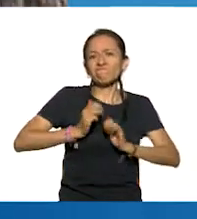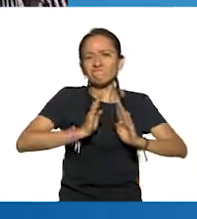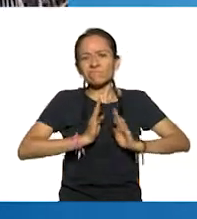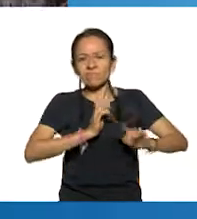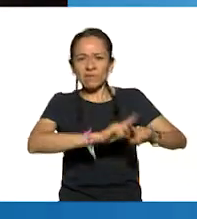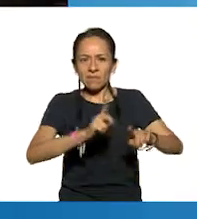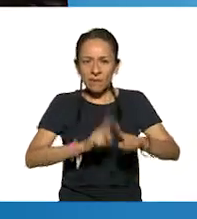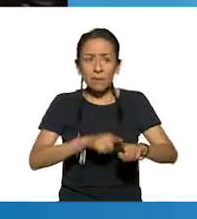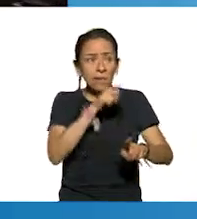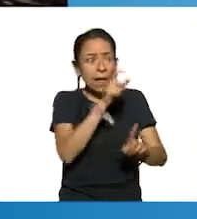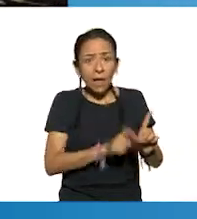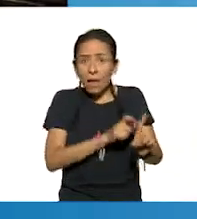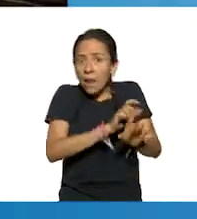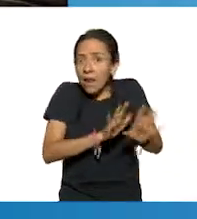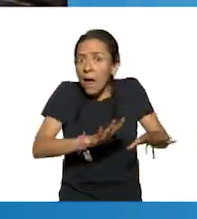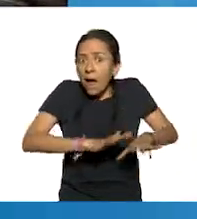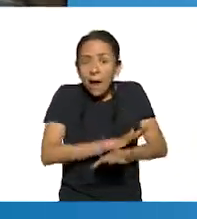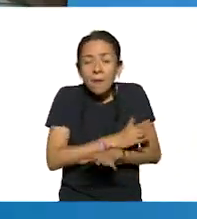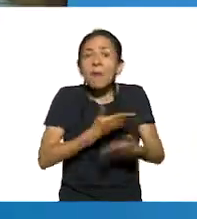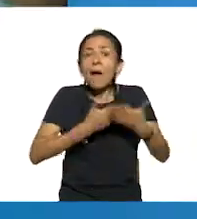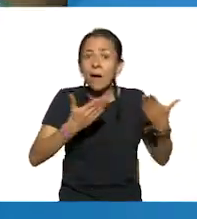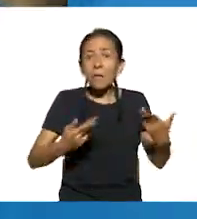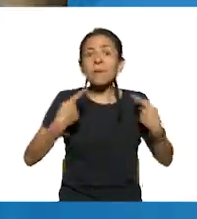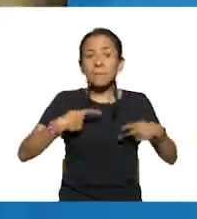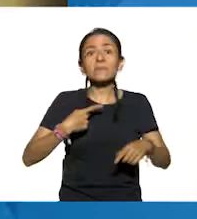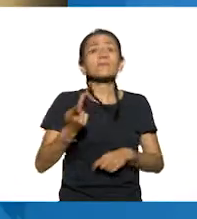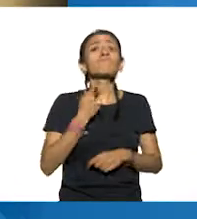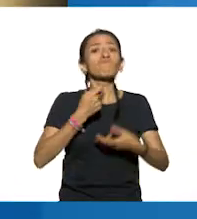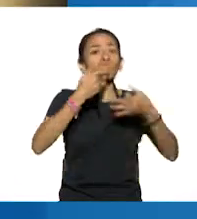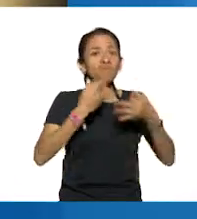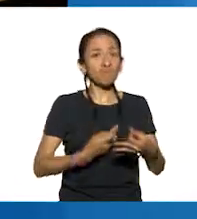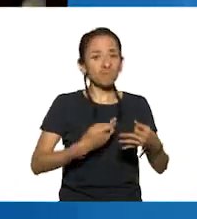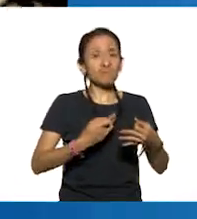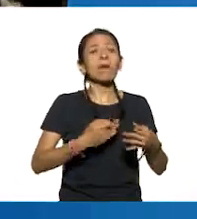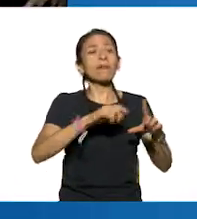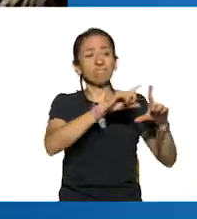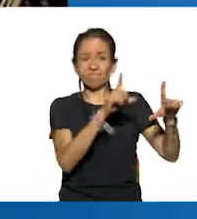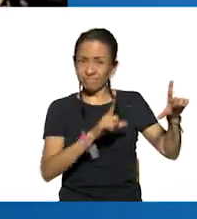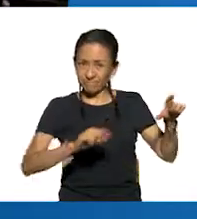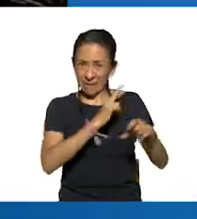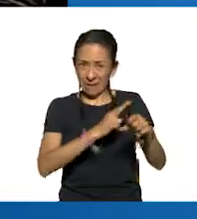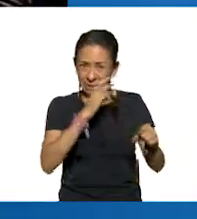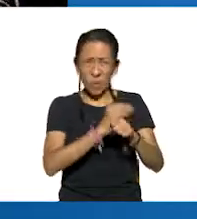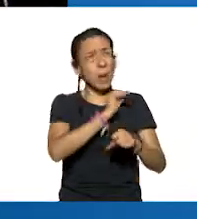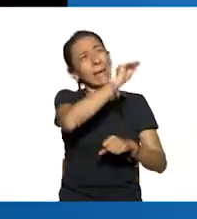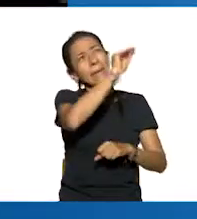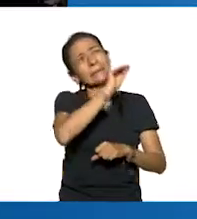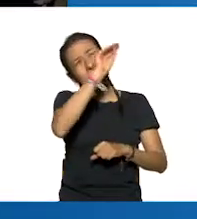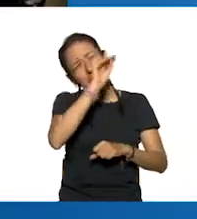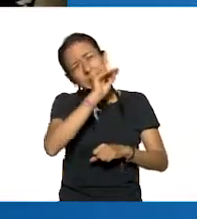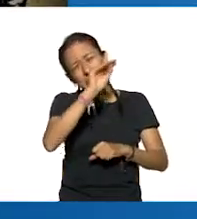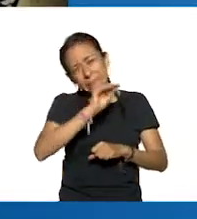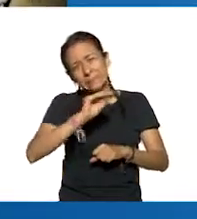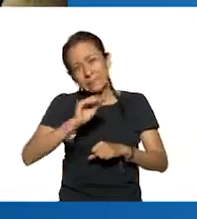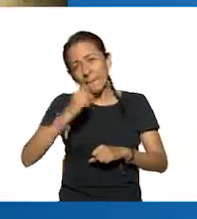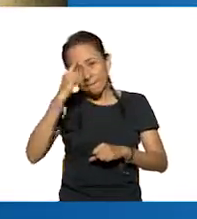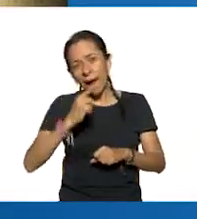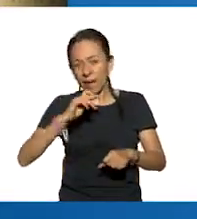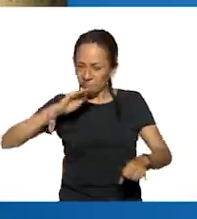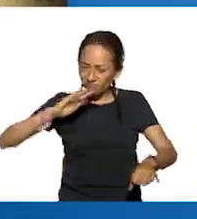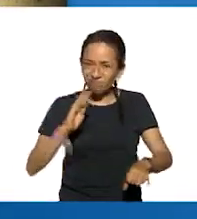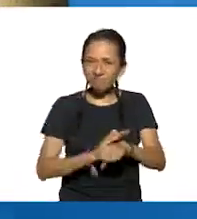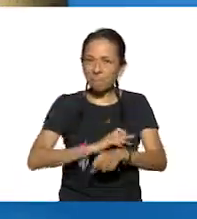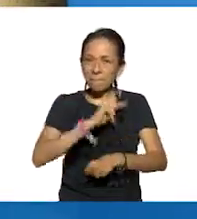toda la República para defender el país. Es como una roca, la única